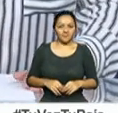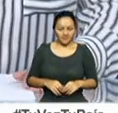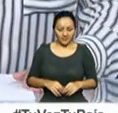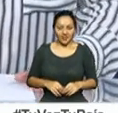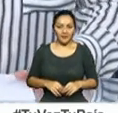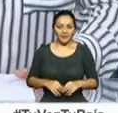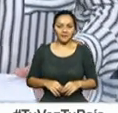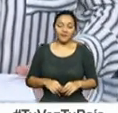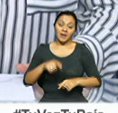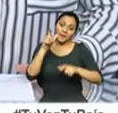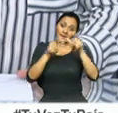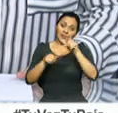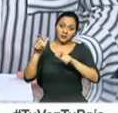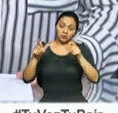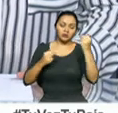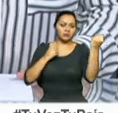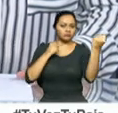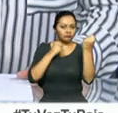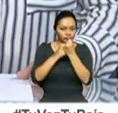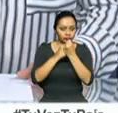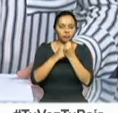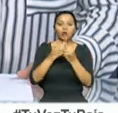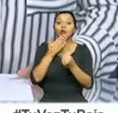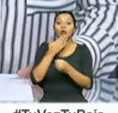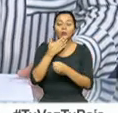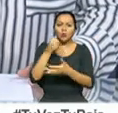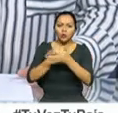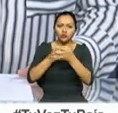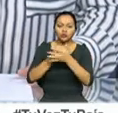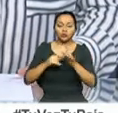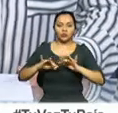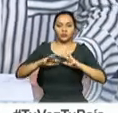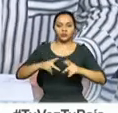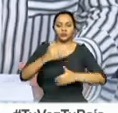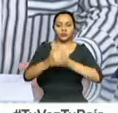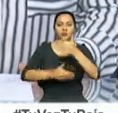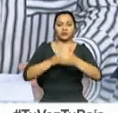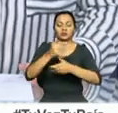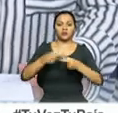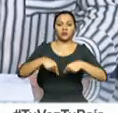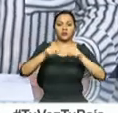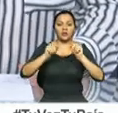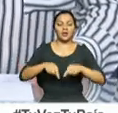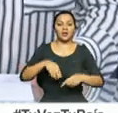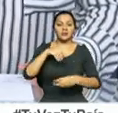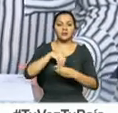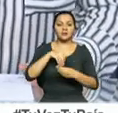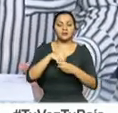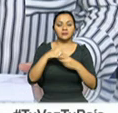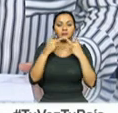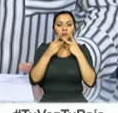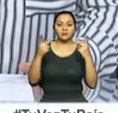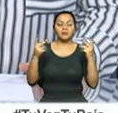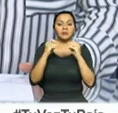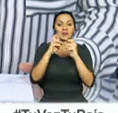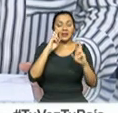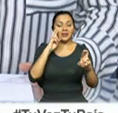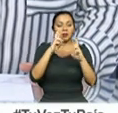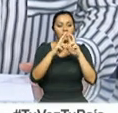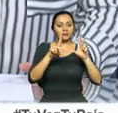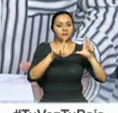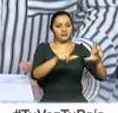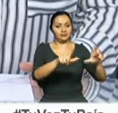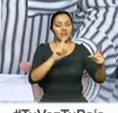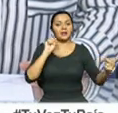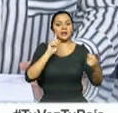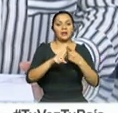Los proveedores que contribuyen en el combate a la corrupción en los procesos de contratación pública recibieron un reconocimiento. Hasta